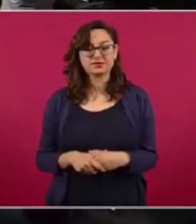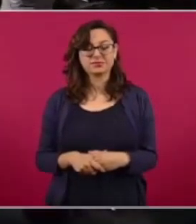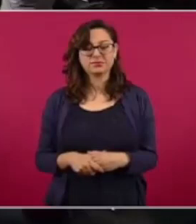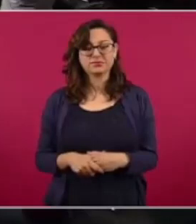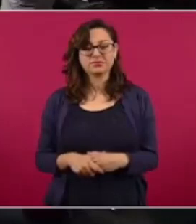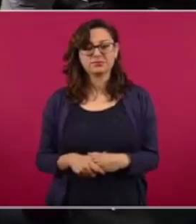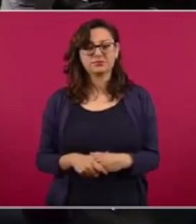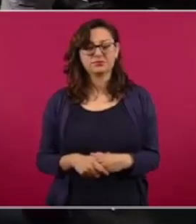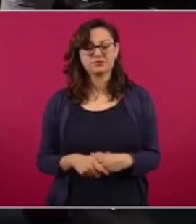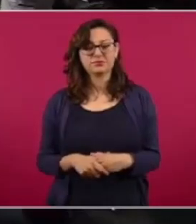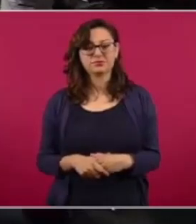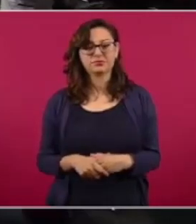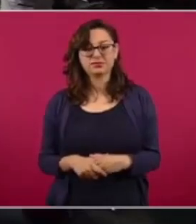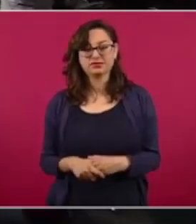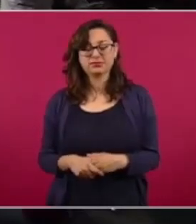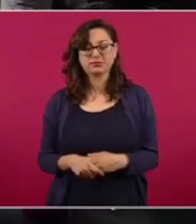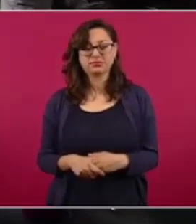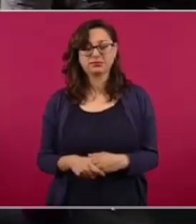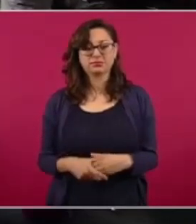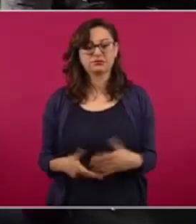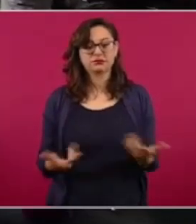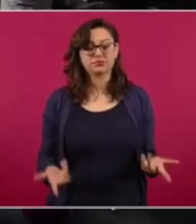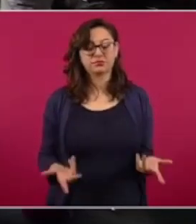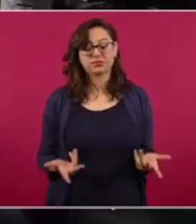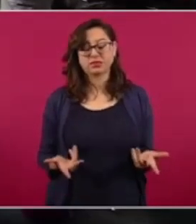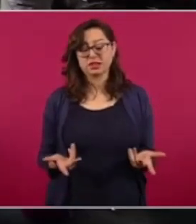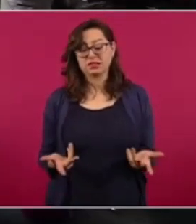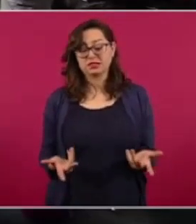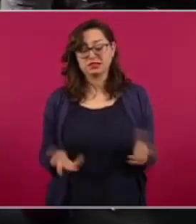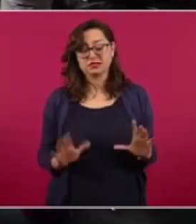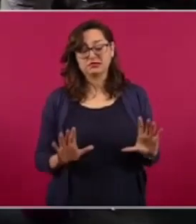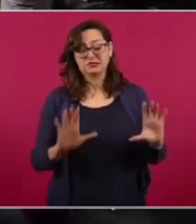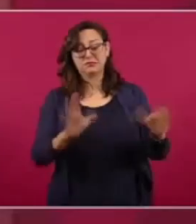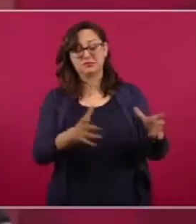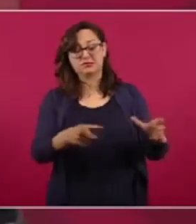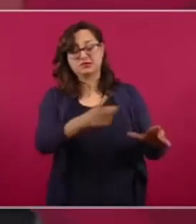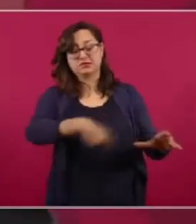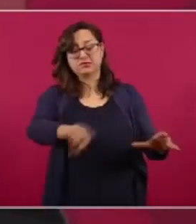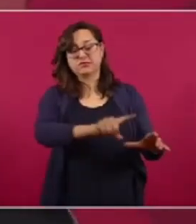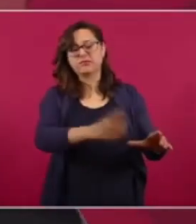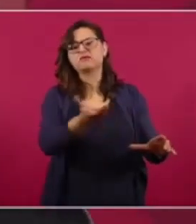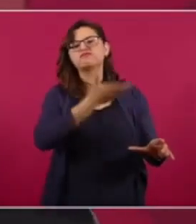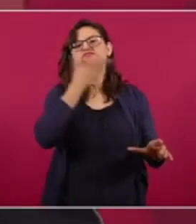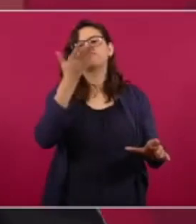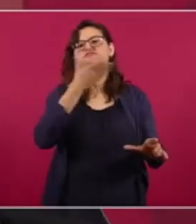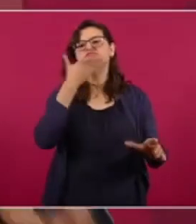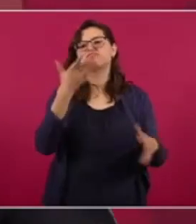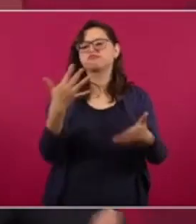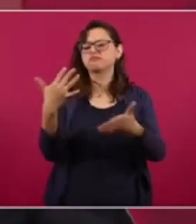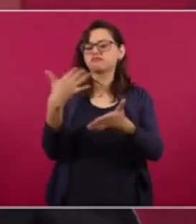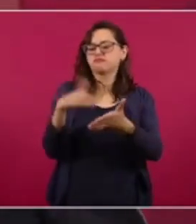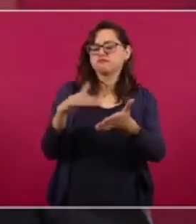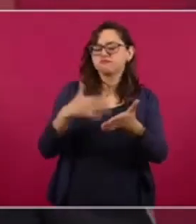de los conservadores, o por los conservadores, el señor